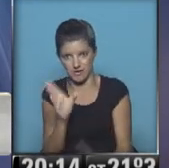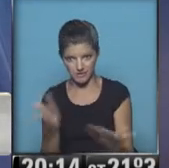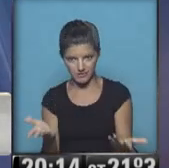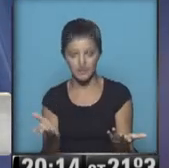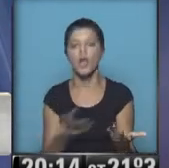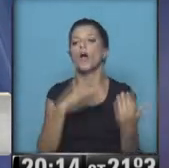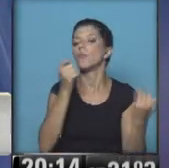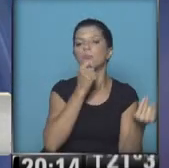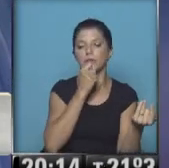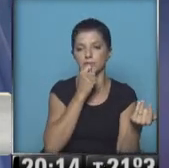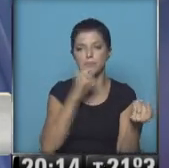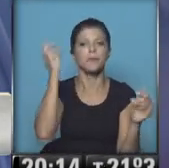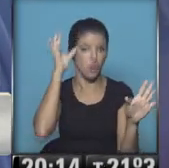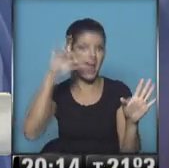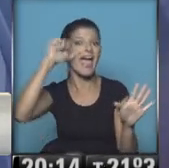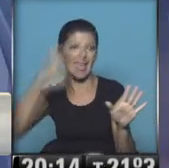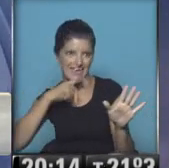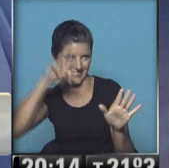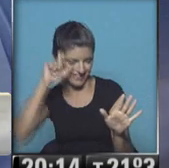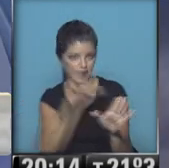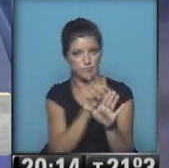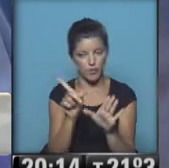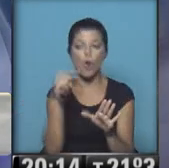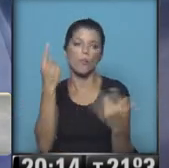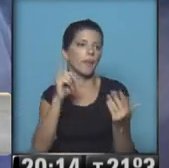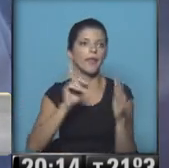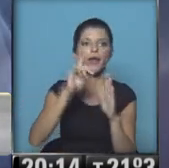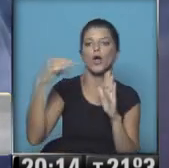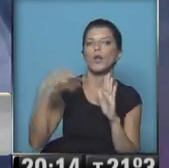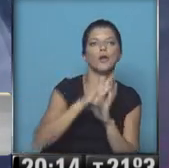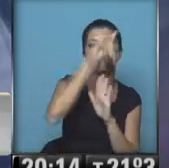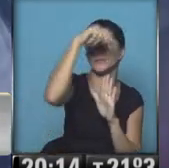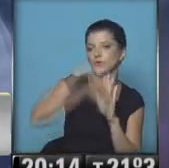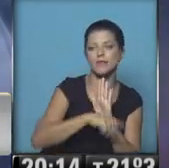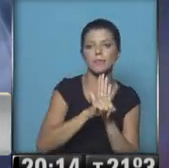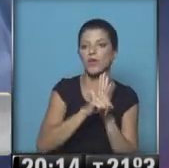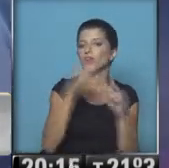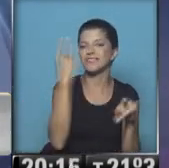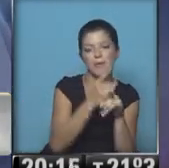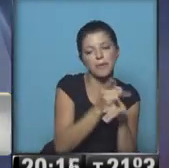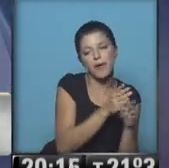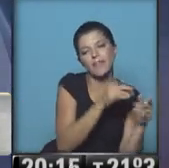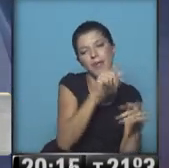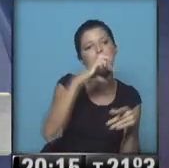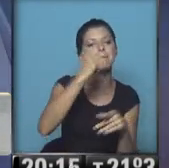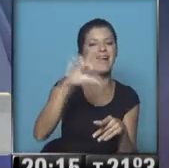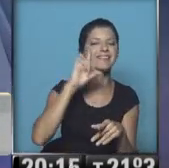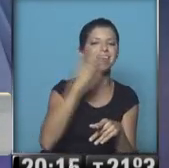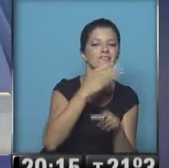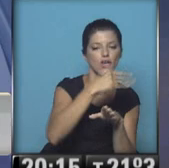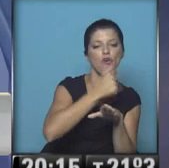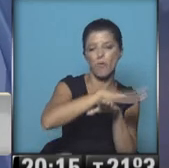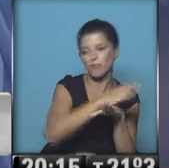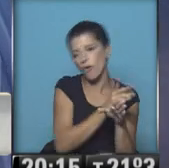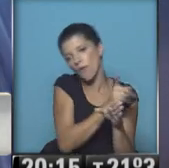pueden ir hacia el este, pueden ir hacia el noreste, hacia el sureste, pero los vientos siempre van del Pacífico hacia la Argentina. Vienen del océano, o sea, siempre